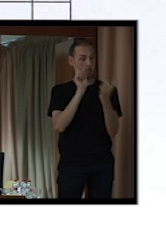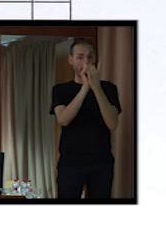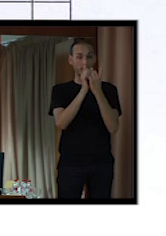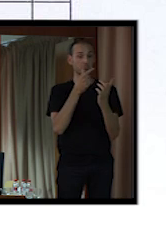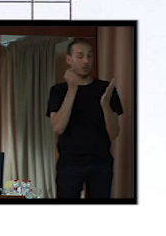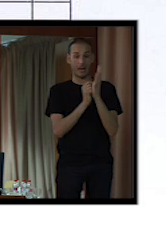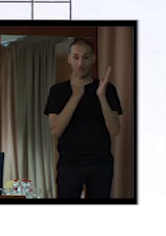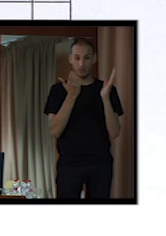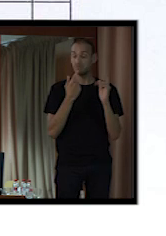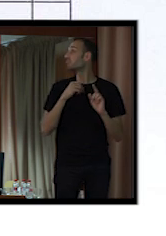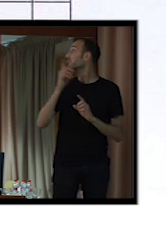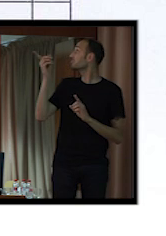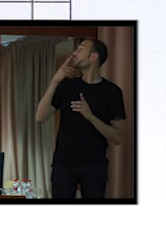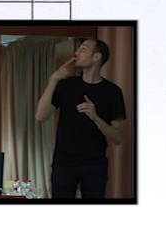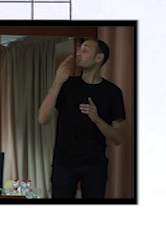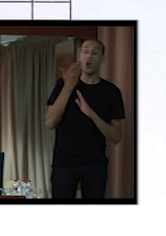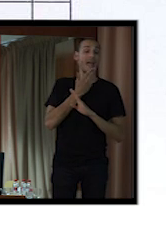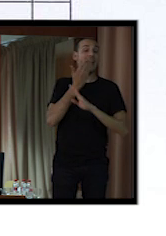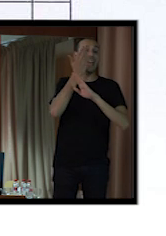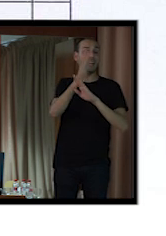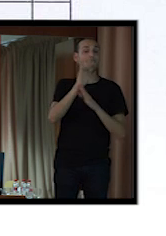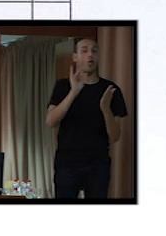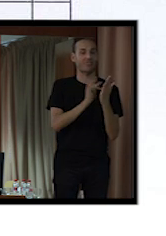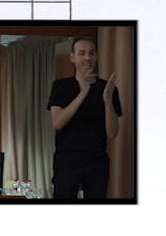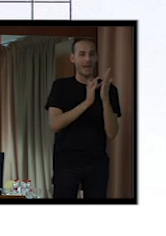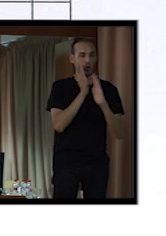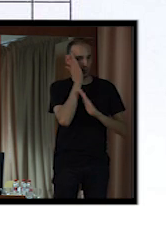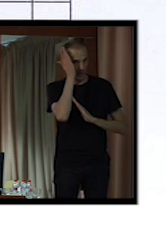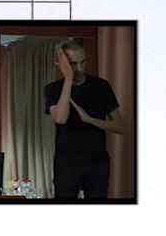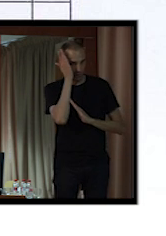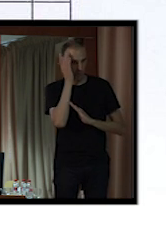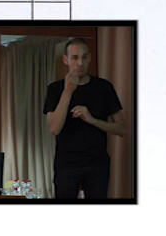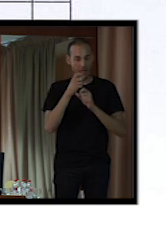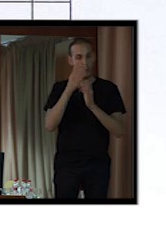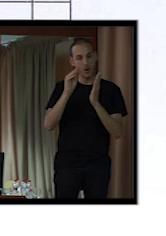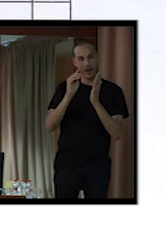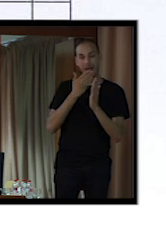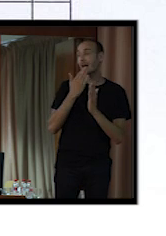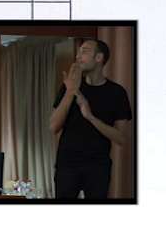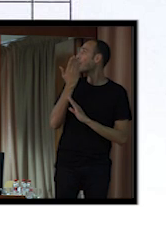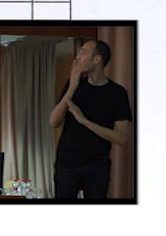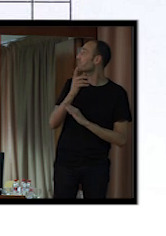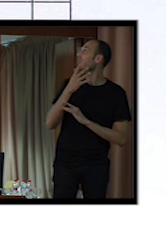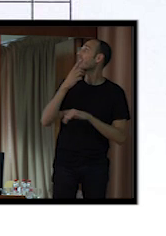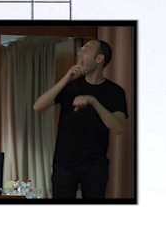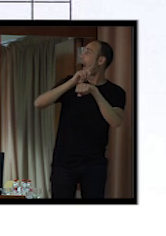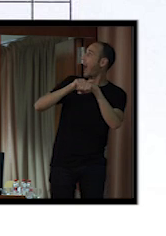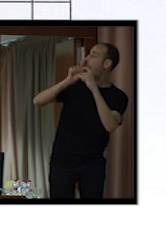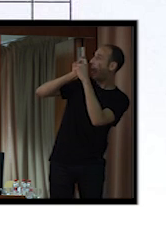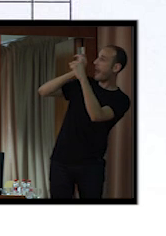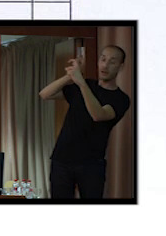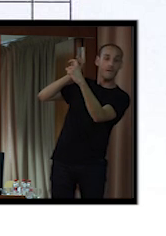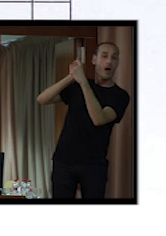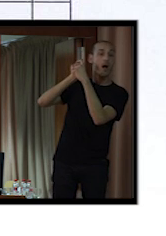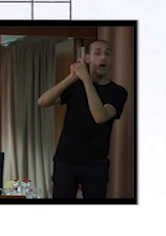Este es un diario de sueño, el que utilizamos en nuestro servicio de neurofisiología, y como veis, tiene arriba las horas y el paciente va apuntando, pone abajo, ponga